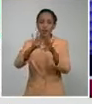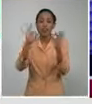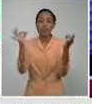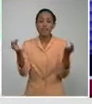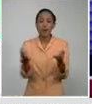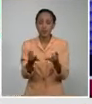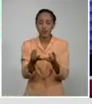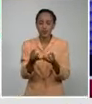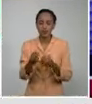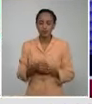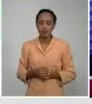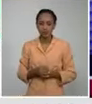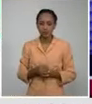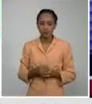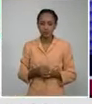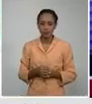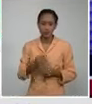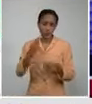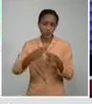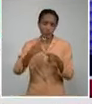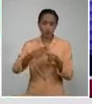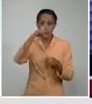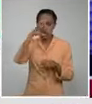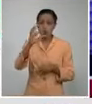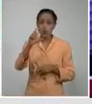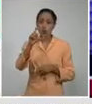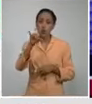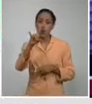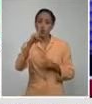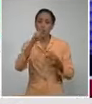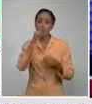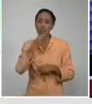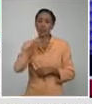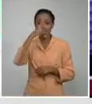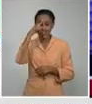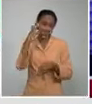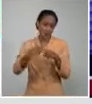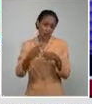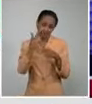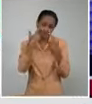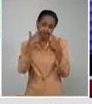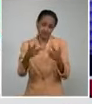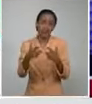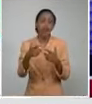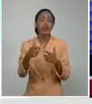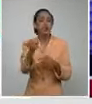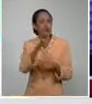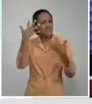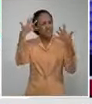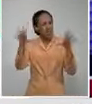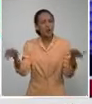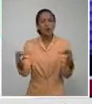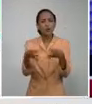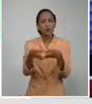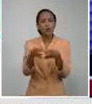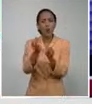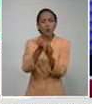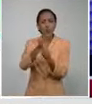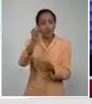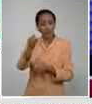se conoce por SOCUDEF, y además de felicitar a estos colectivos de especialistas que trabajan por el